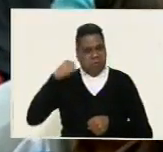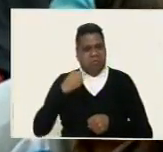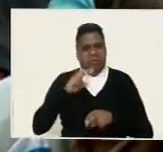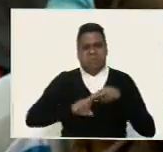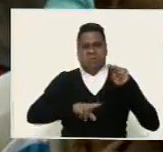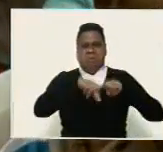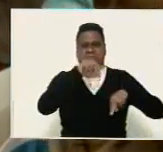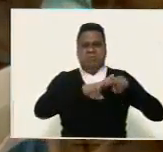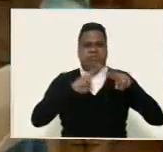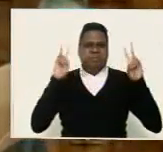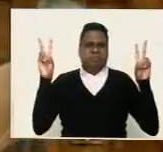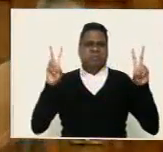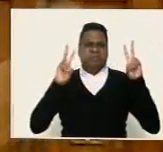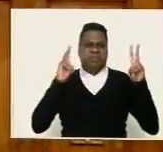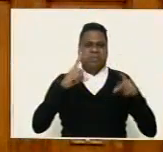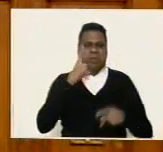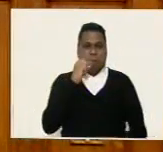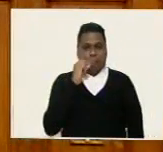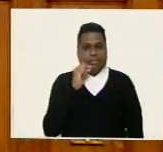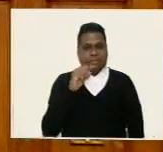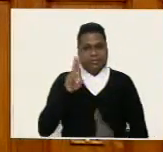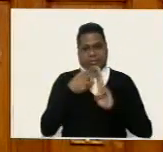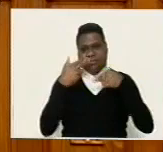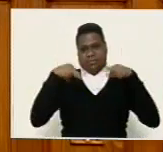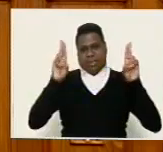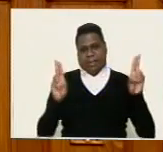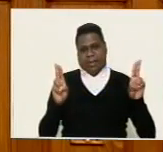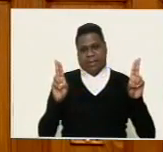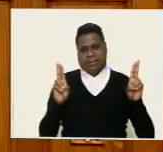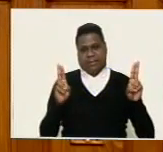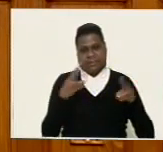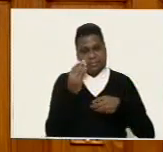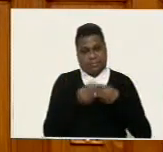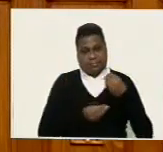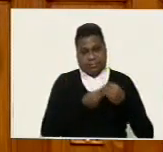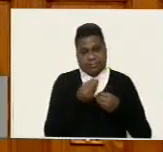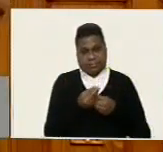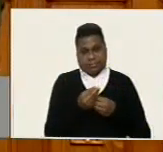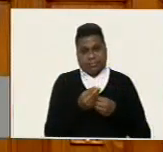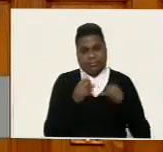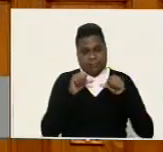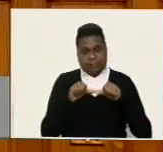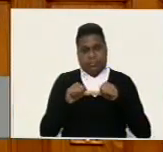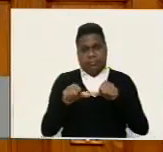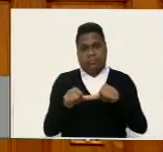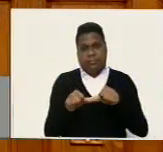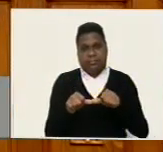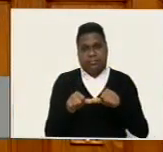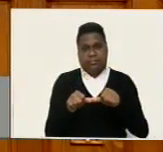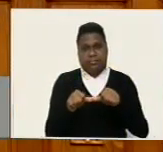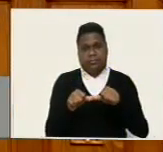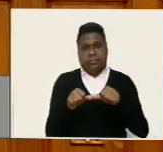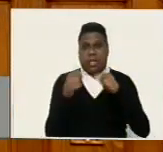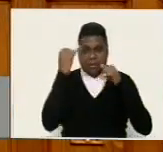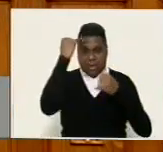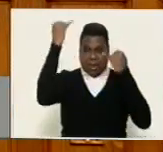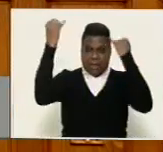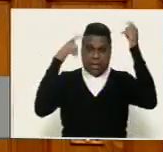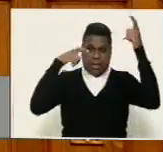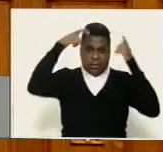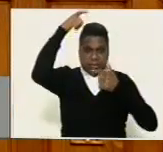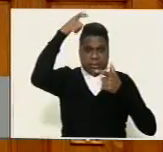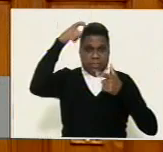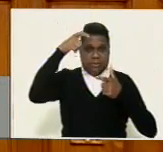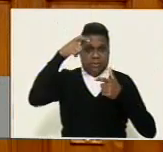constructor de victoria, hombre de paz, garantiza la continuación del legado del comandante Chávez, de